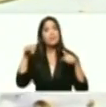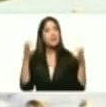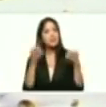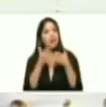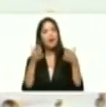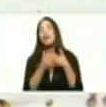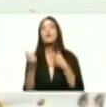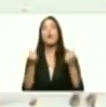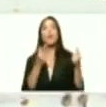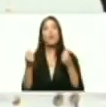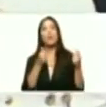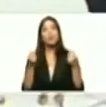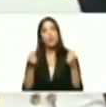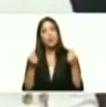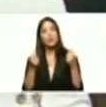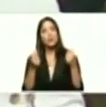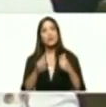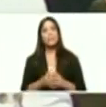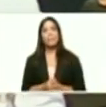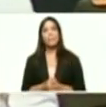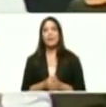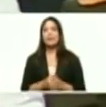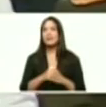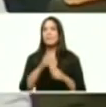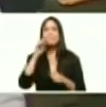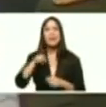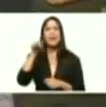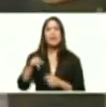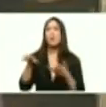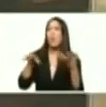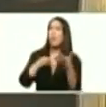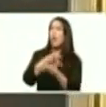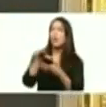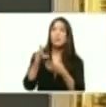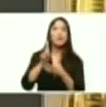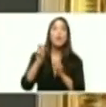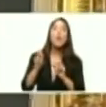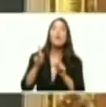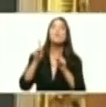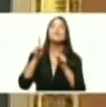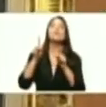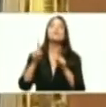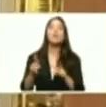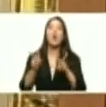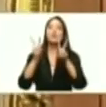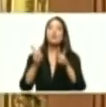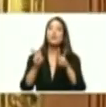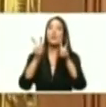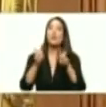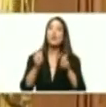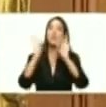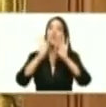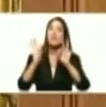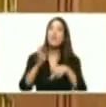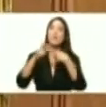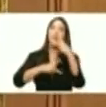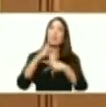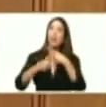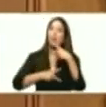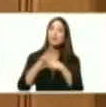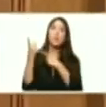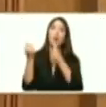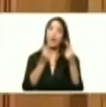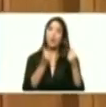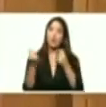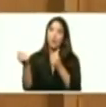económica, encararla como una oportunidad para abrirle caminos a un nuevo modelo independiente y productivo de la economía nacional,